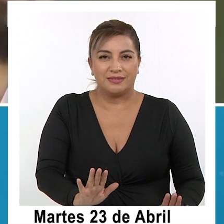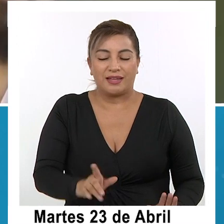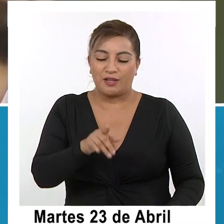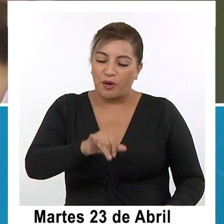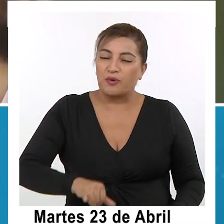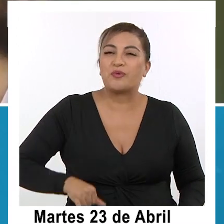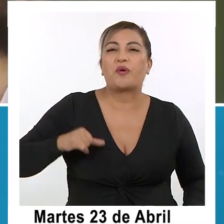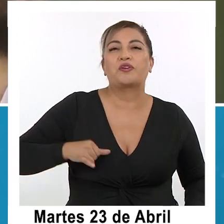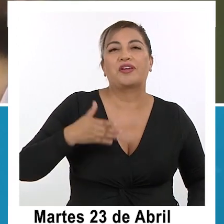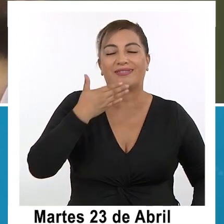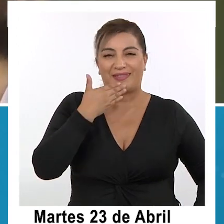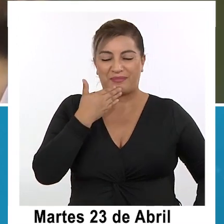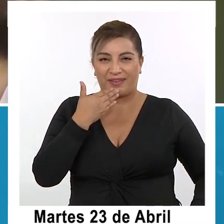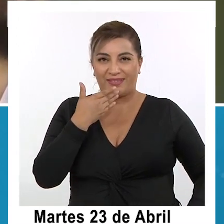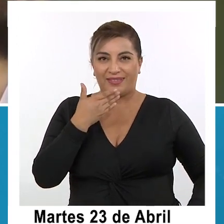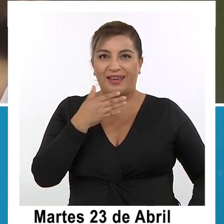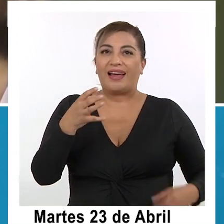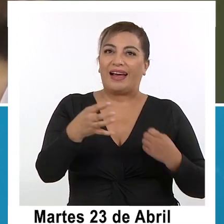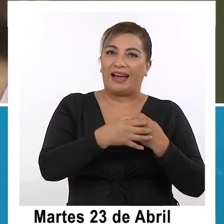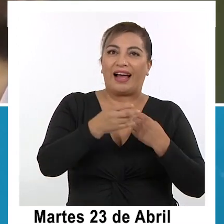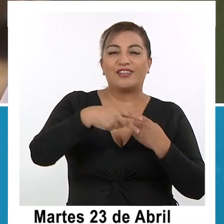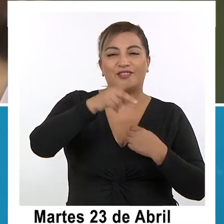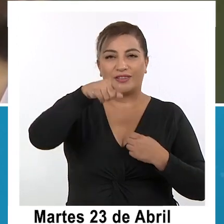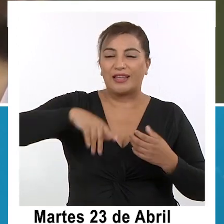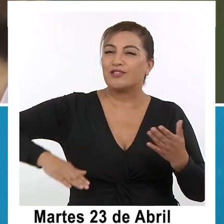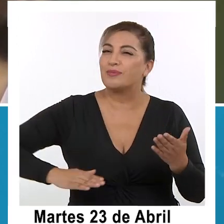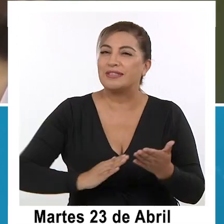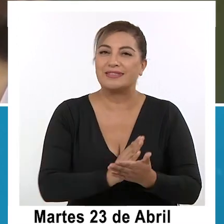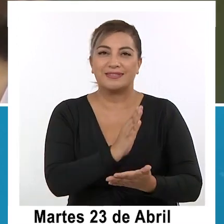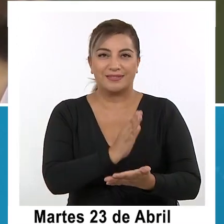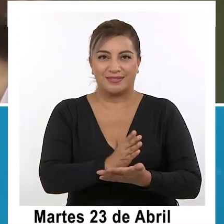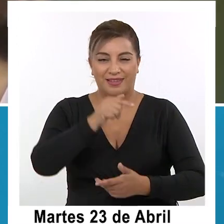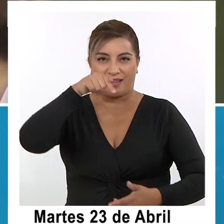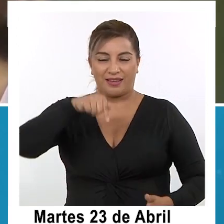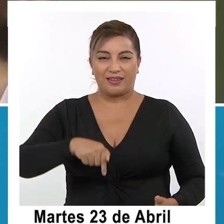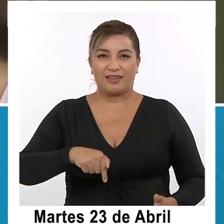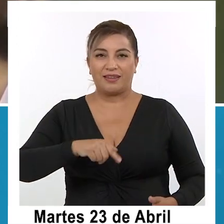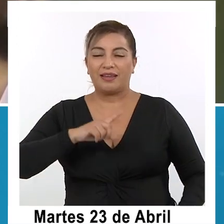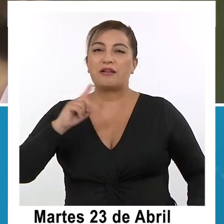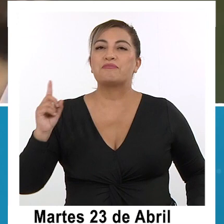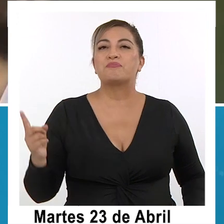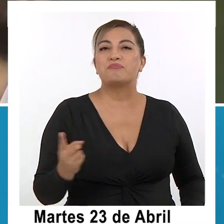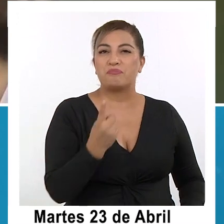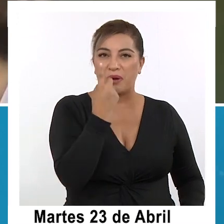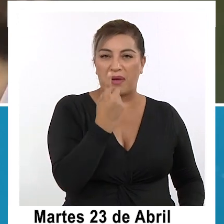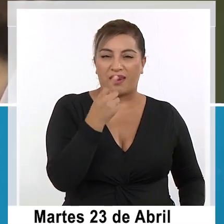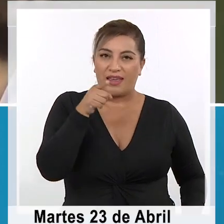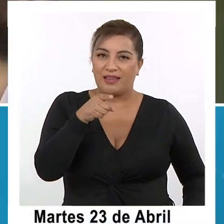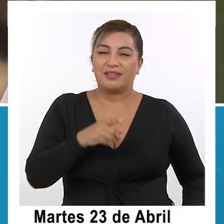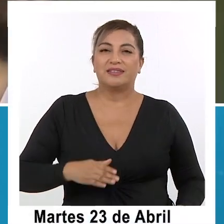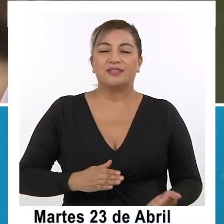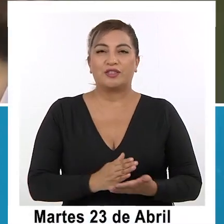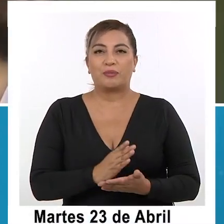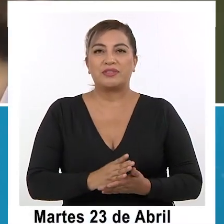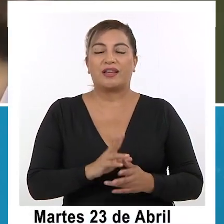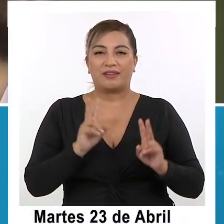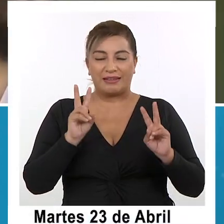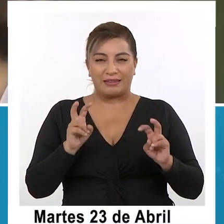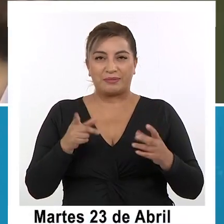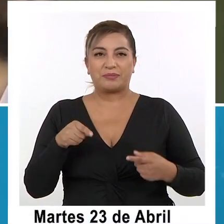orgullo de también de de llegar ahí al al norte grande donde fue la la primera de del Norte grande que que pudimos llegar comercialmente